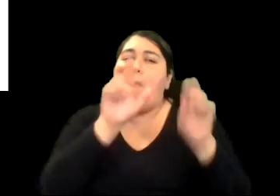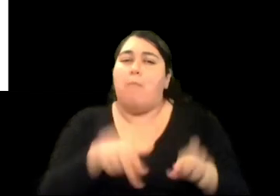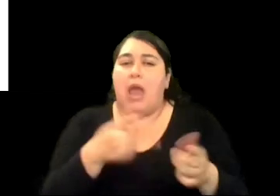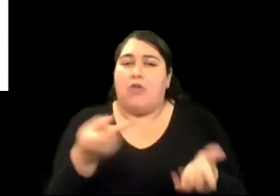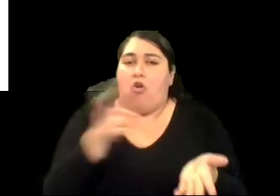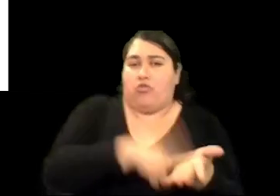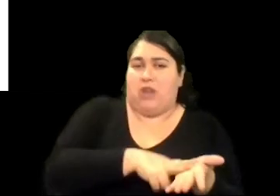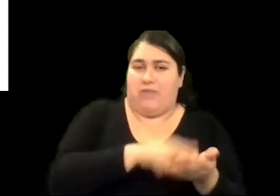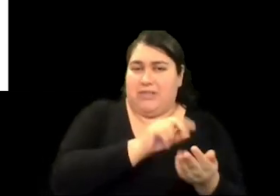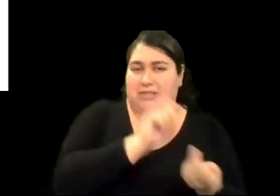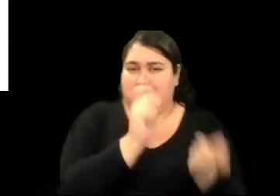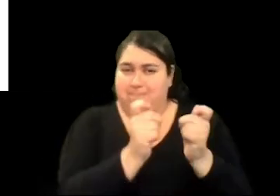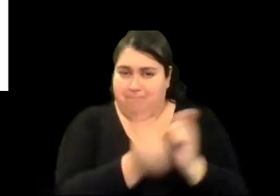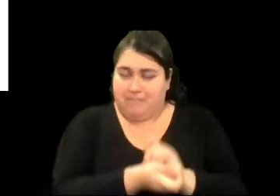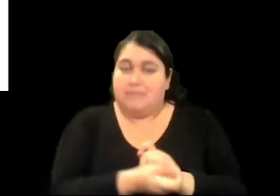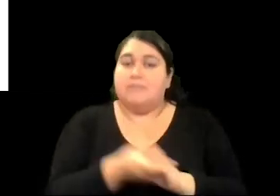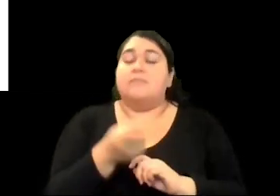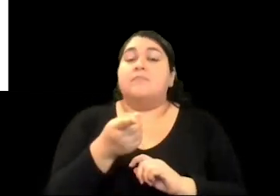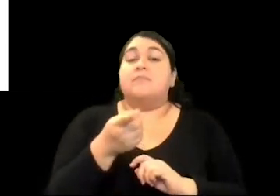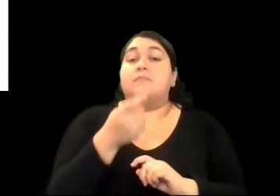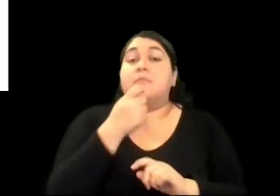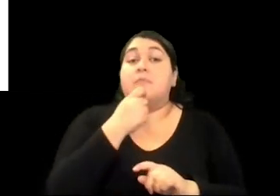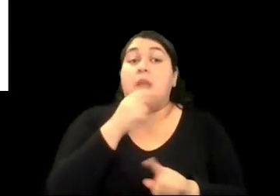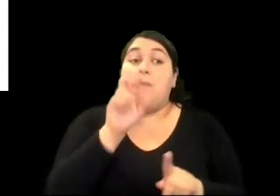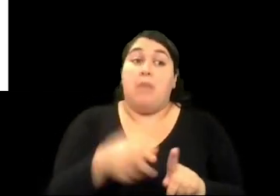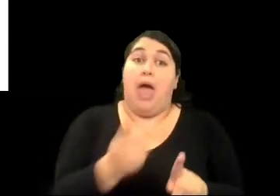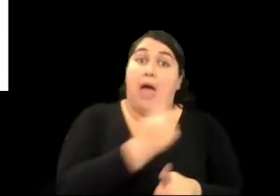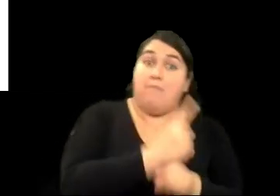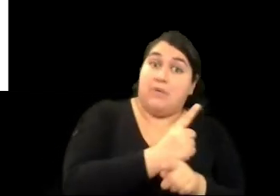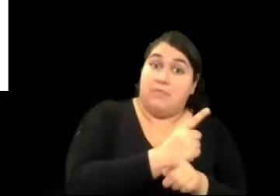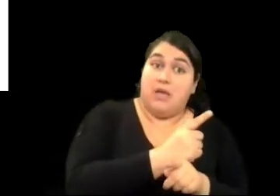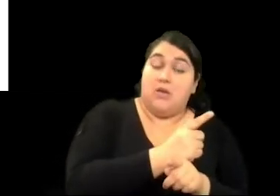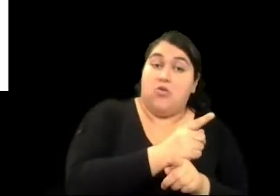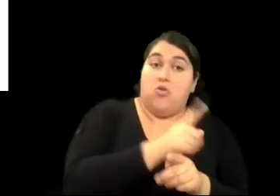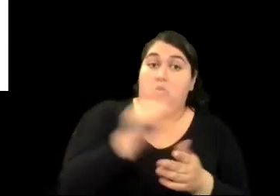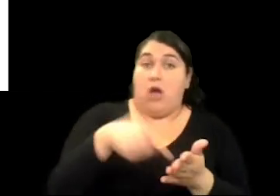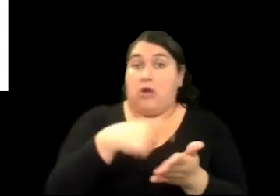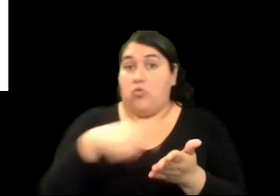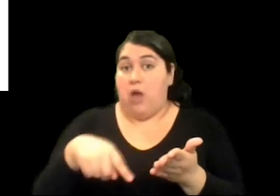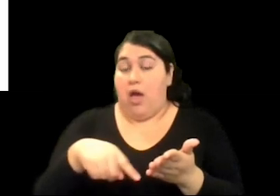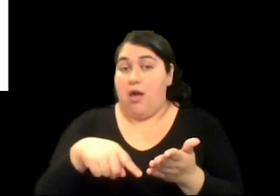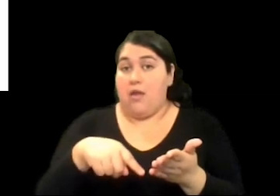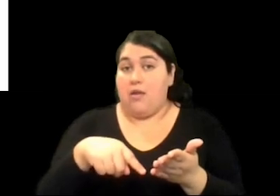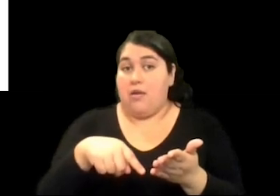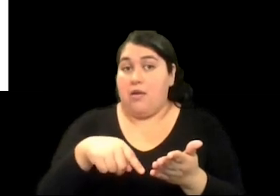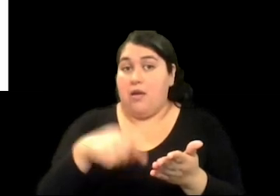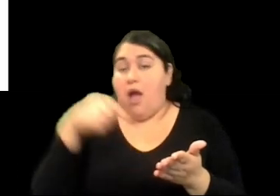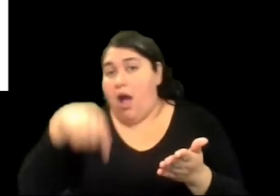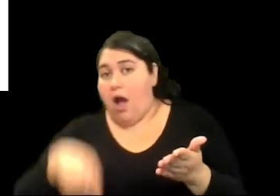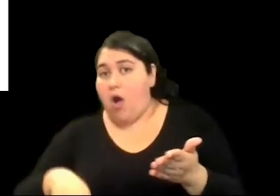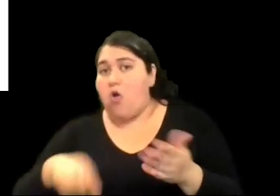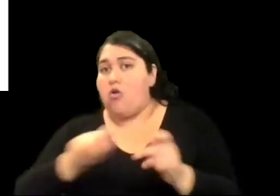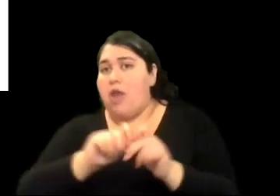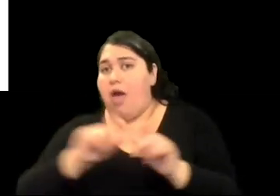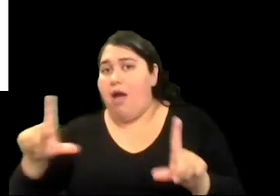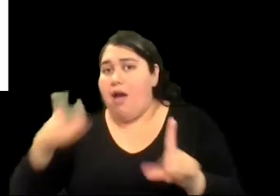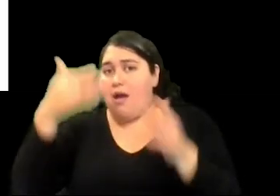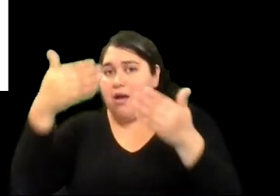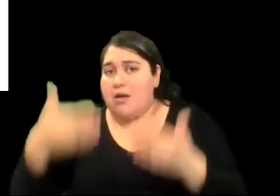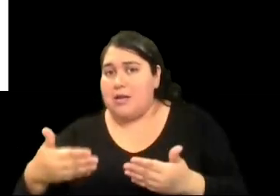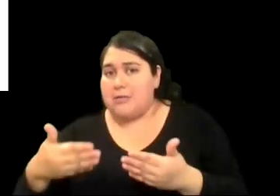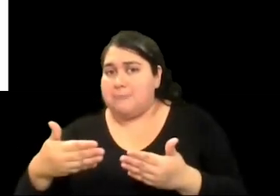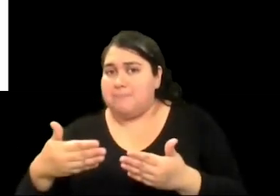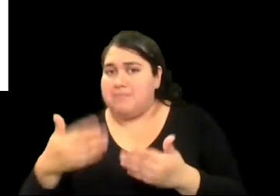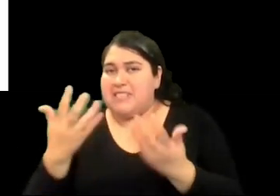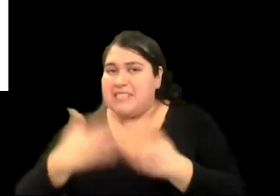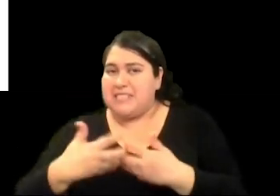Operativamente, el plan que estaba vigente y que caduca a posteriori, no sé cómo lo está tomando mis facilidades. Pero en